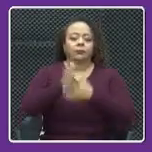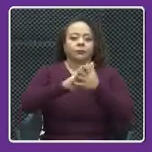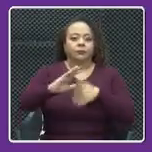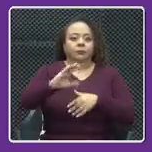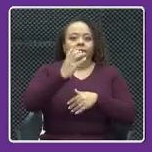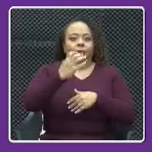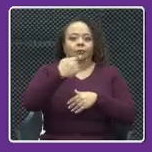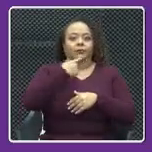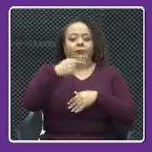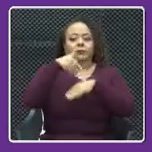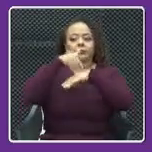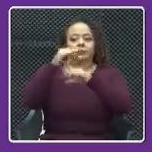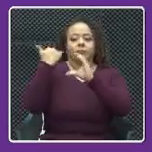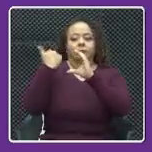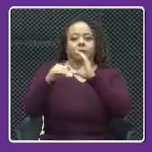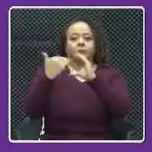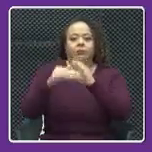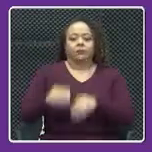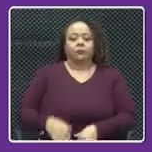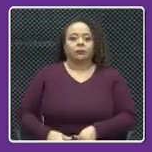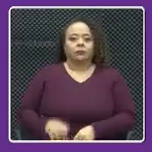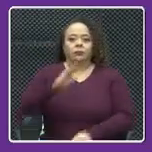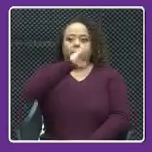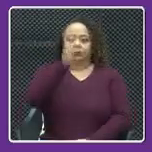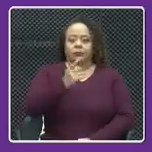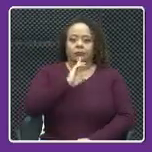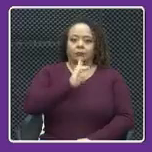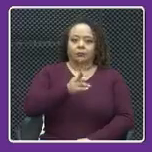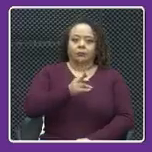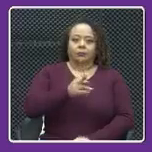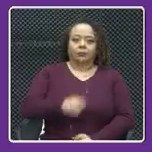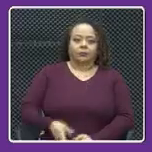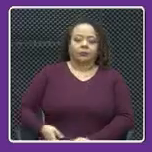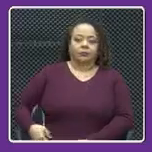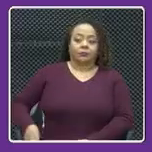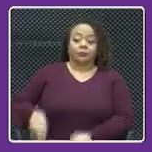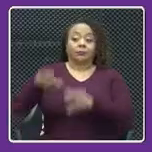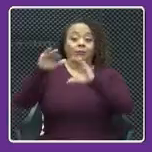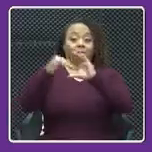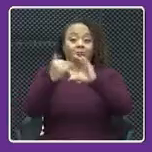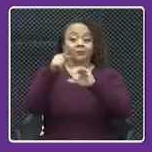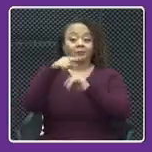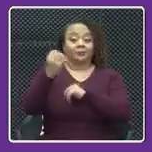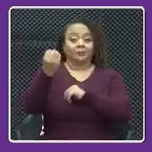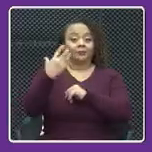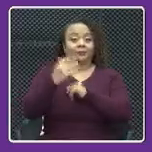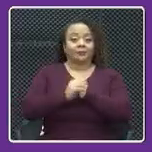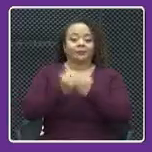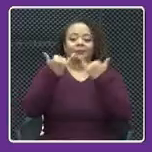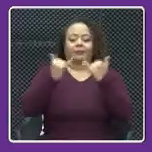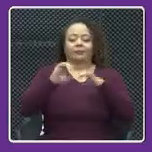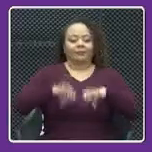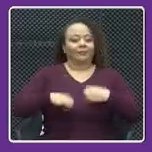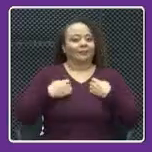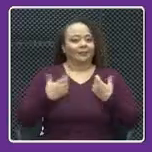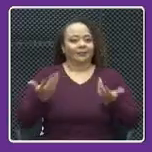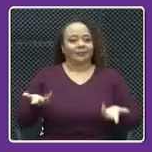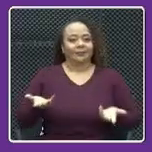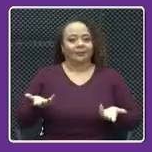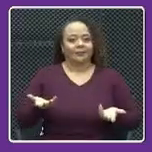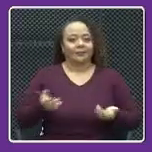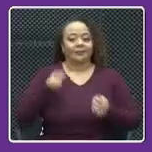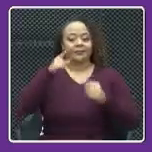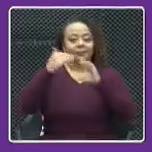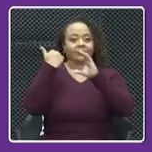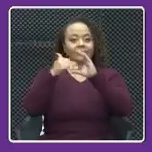nos dicen, es que enviamos un correo electrónico y nunca nos contestan. Es que el correo que nos estaban enviando ya no existe. Este